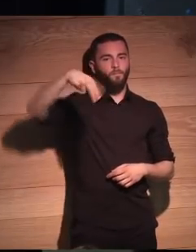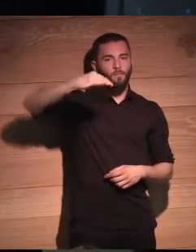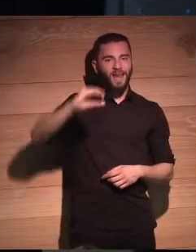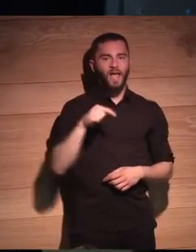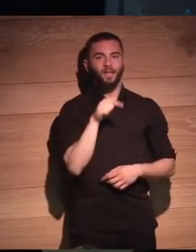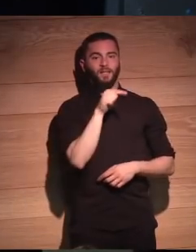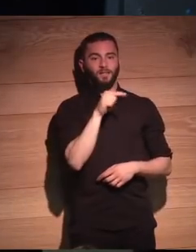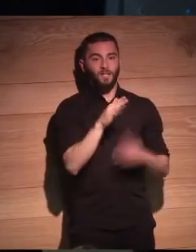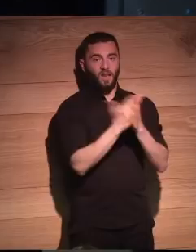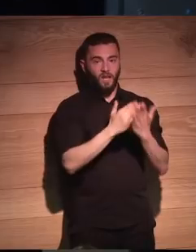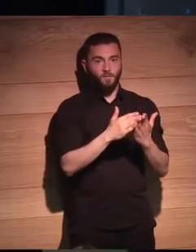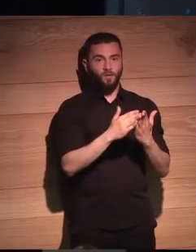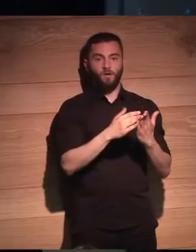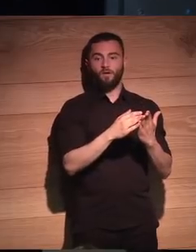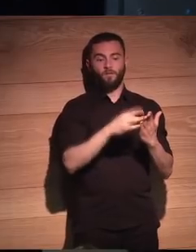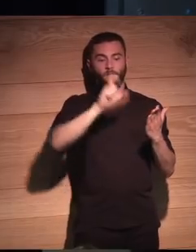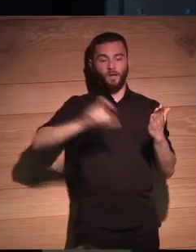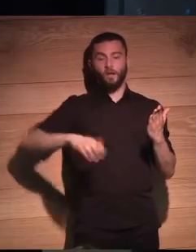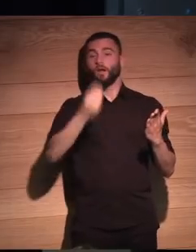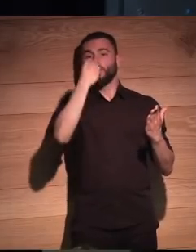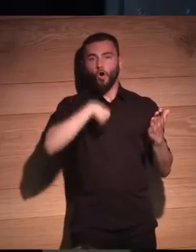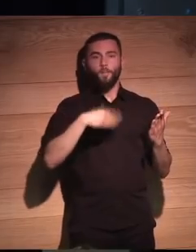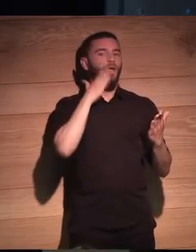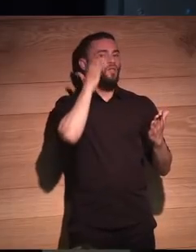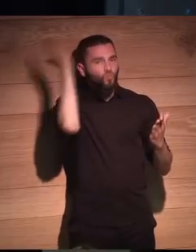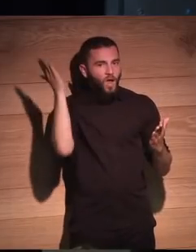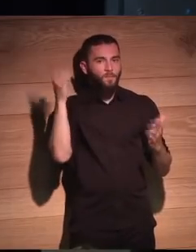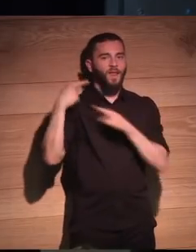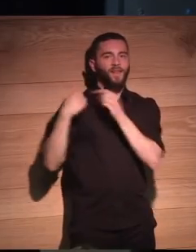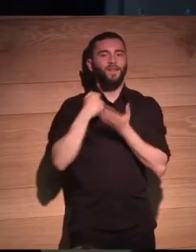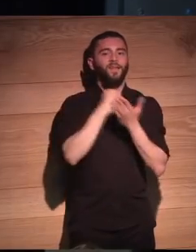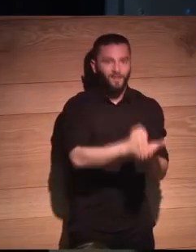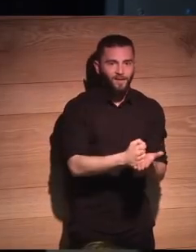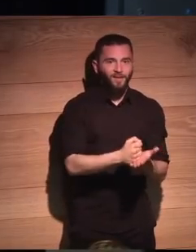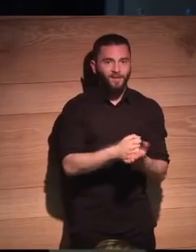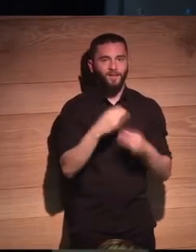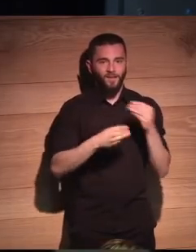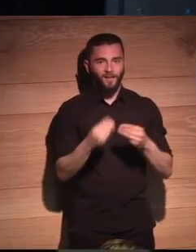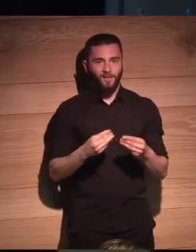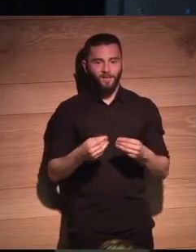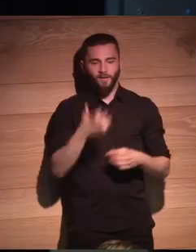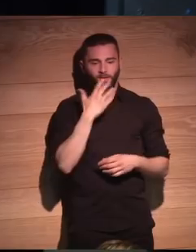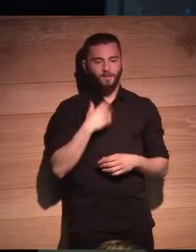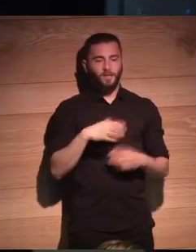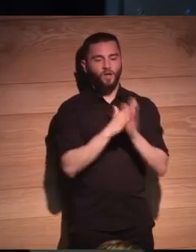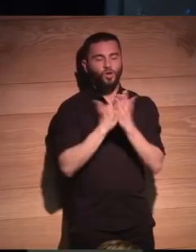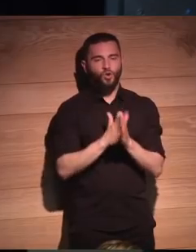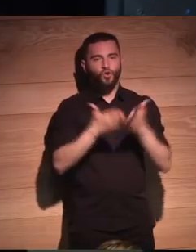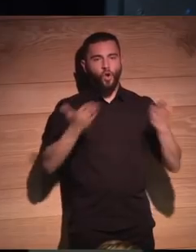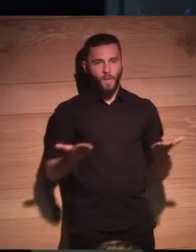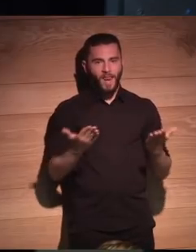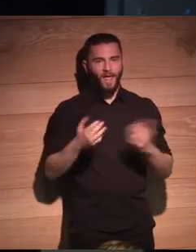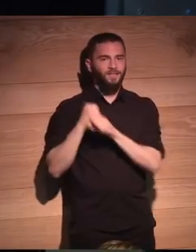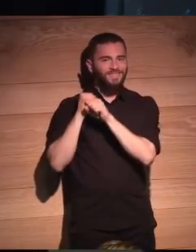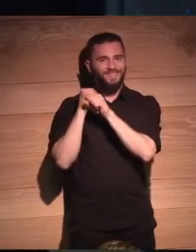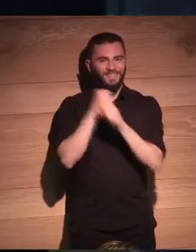come, duerme, hace testamento. En este libro es verdad, cuando hace el escrutinio de todas las novelas de caballería. Y Batman,